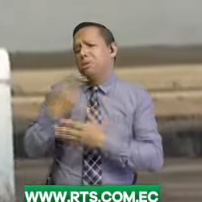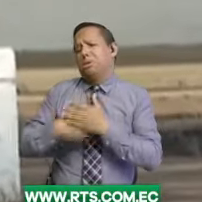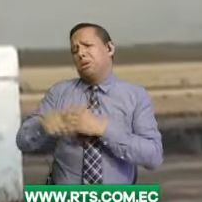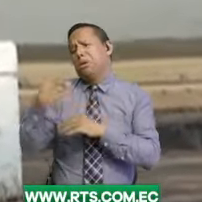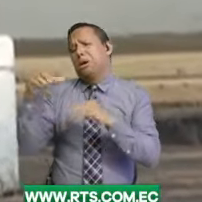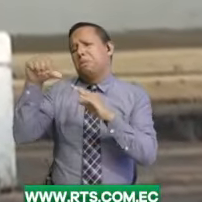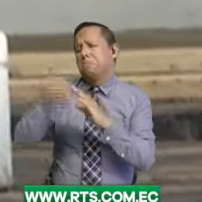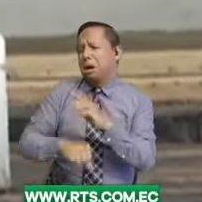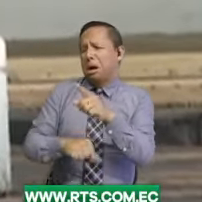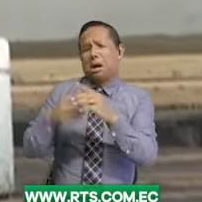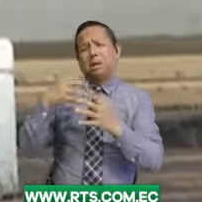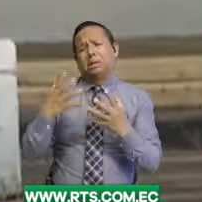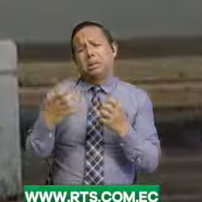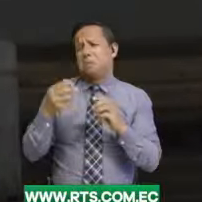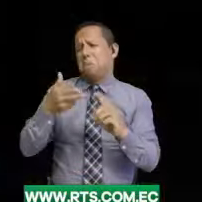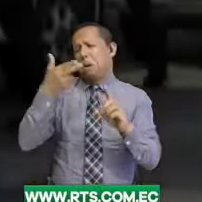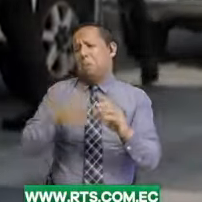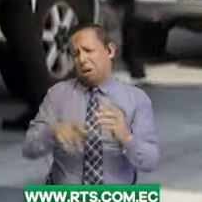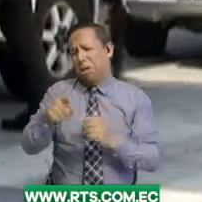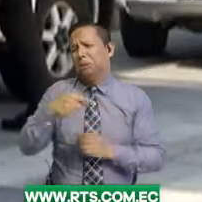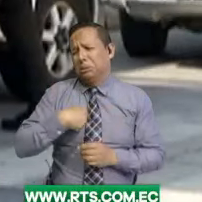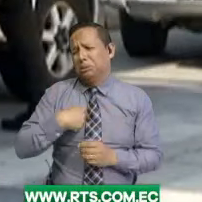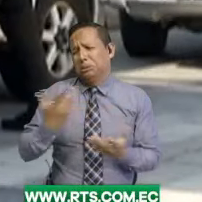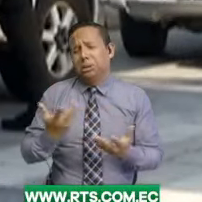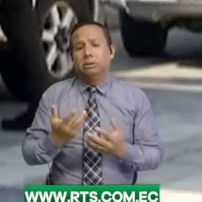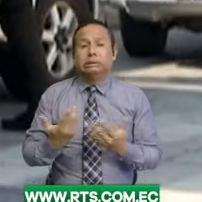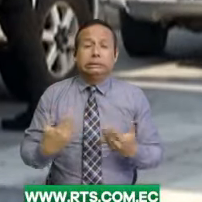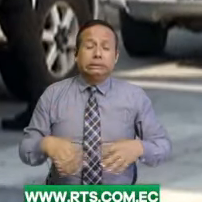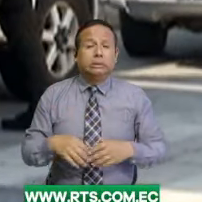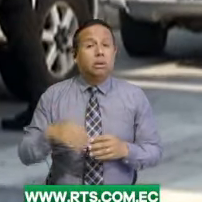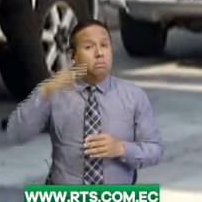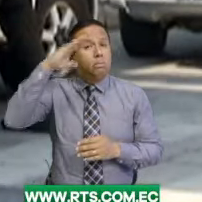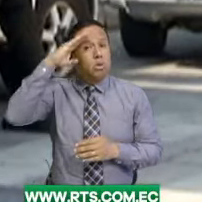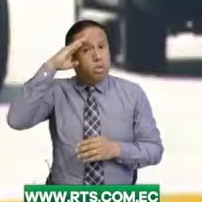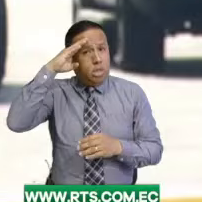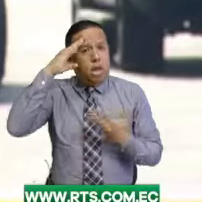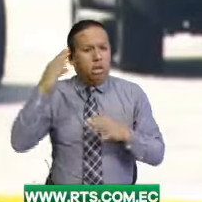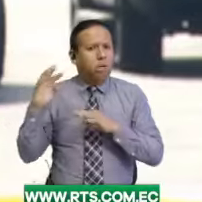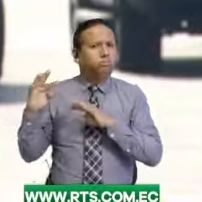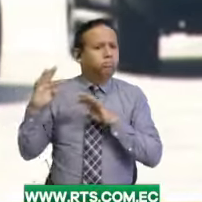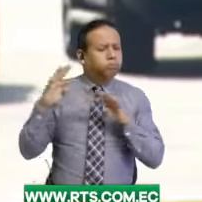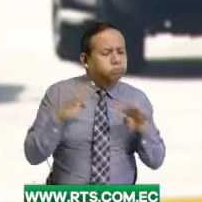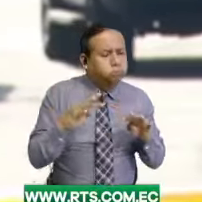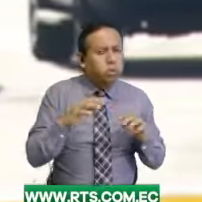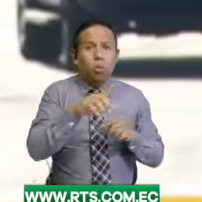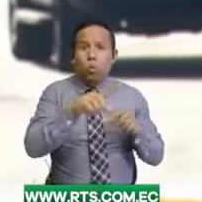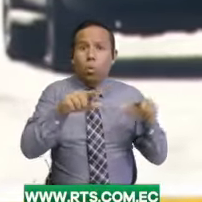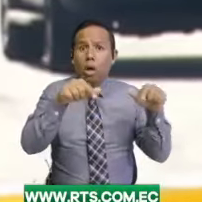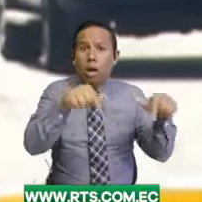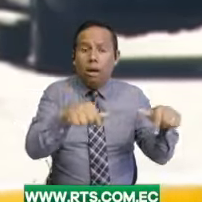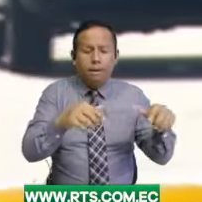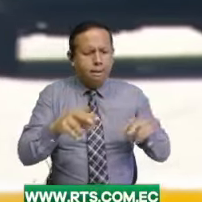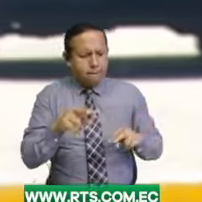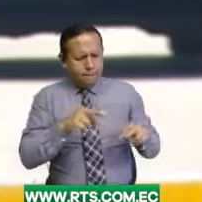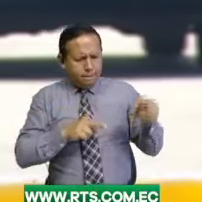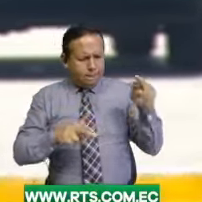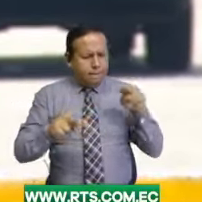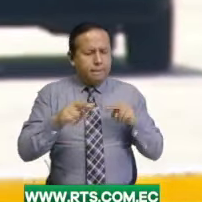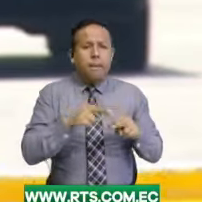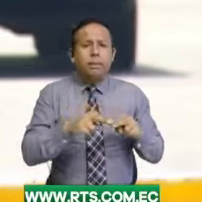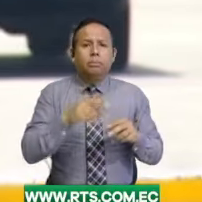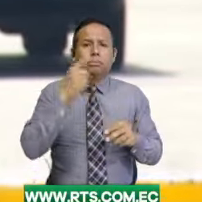la muerte, mi hija se va a morir, recibió un balazo. Agentes de la DINASEC y criminalística llegaron al lugar donde se perpetró ese hecho violento.